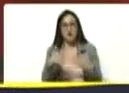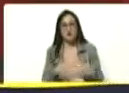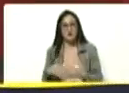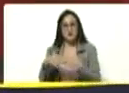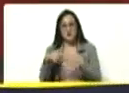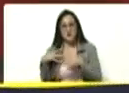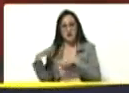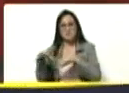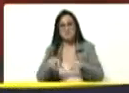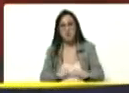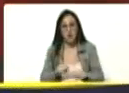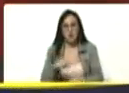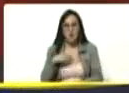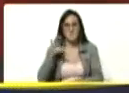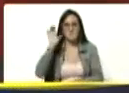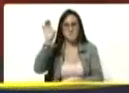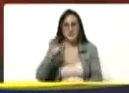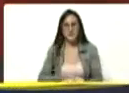país.